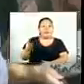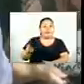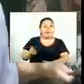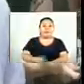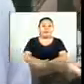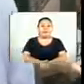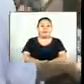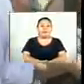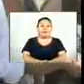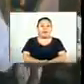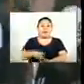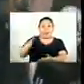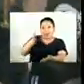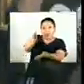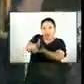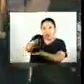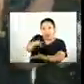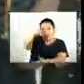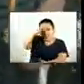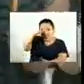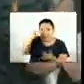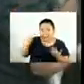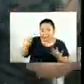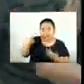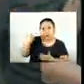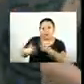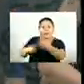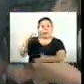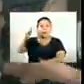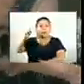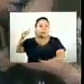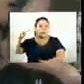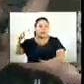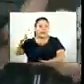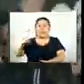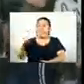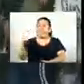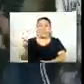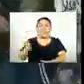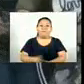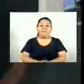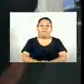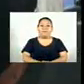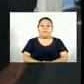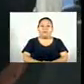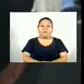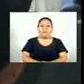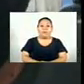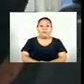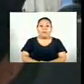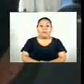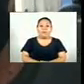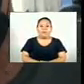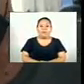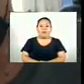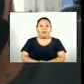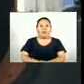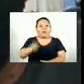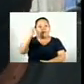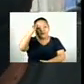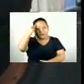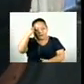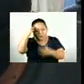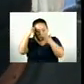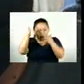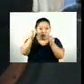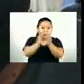sociales Pero llegar a México y esperar el proceso MPP no ha sido fácil El secuestro de violación de problemas psicológicos de